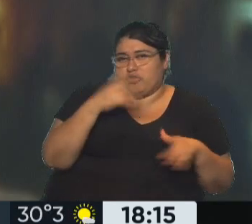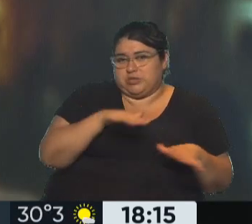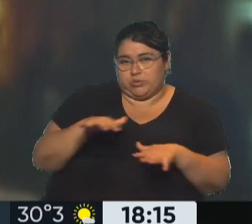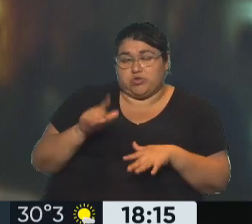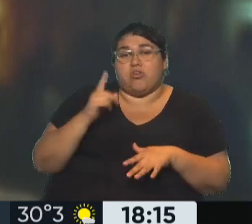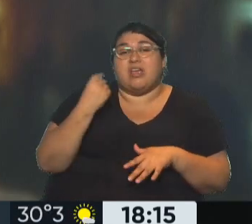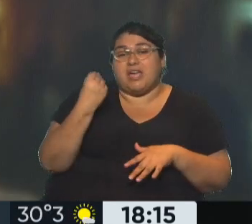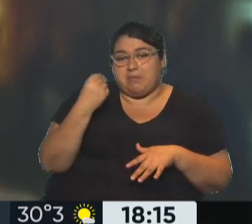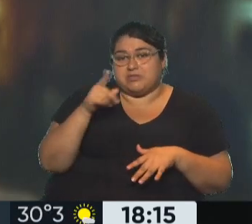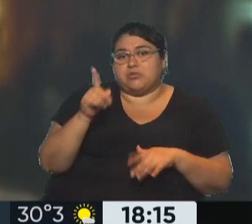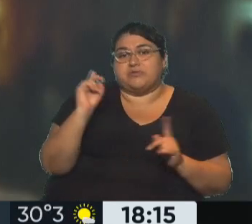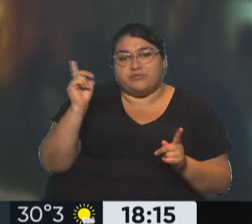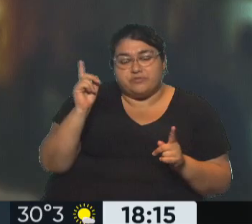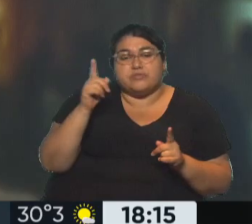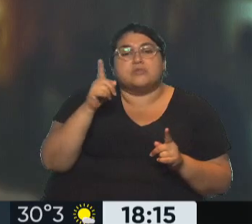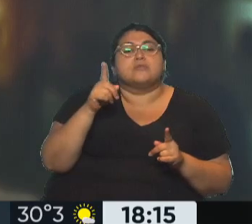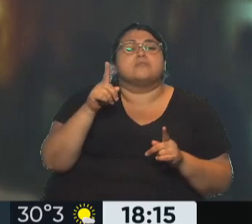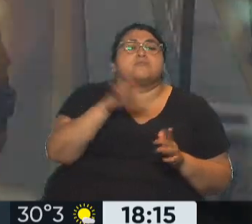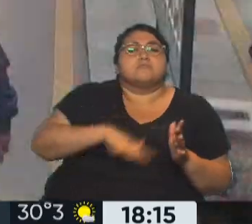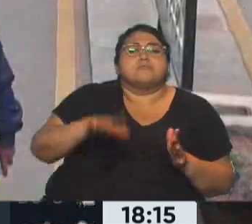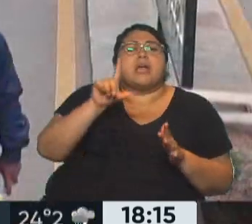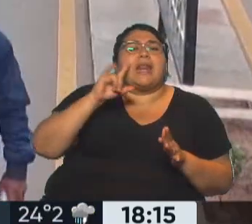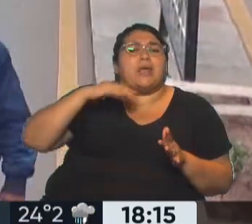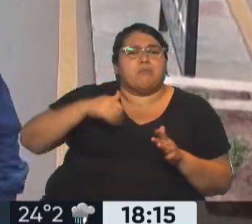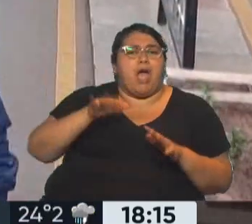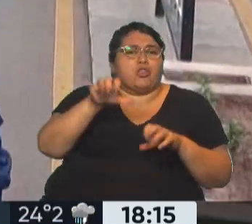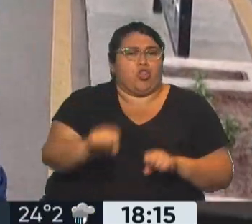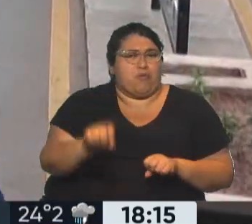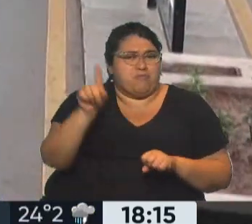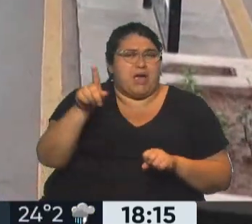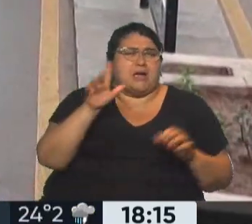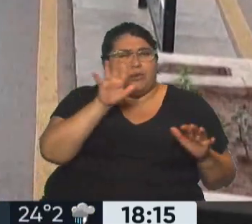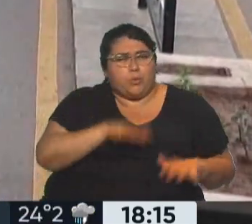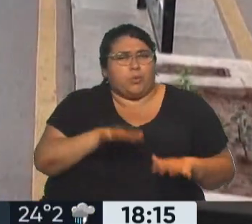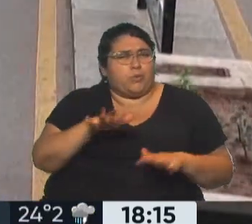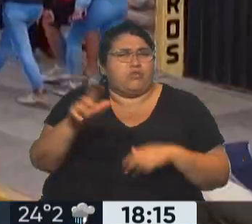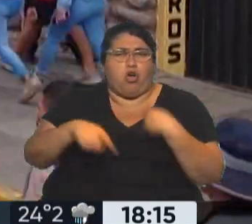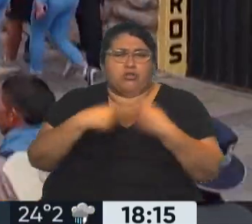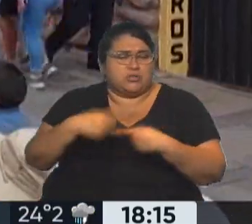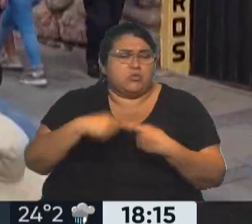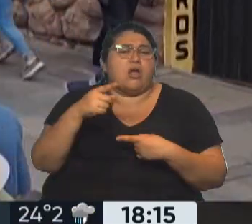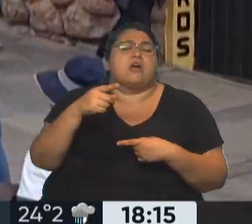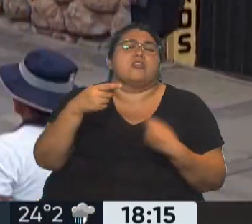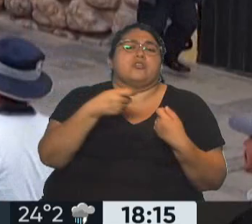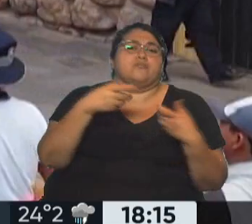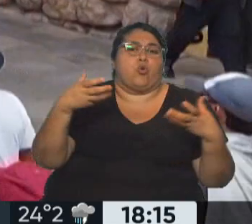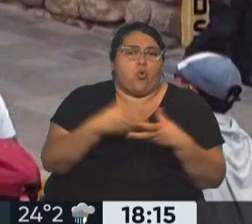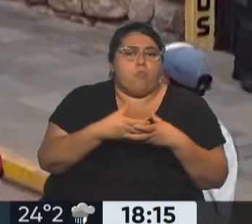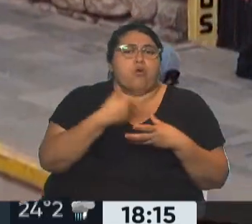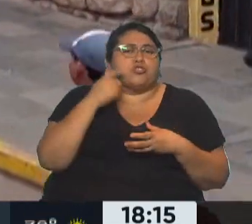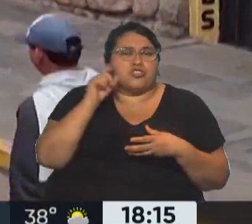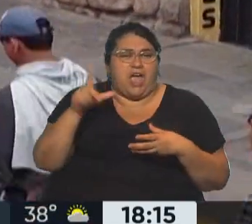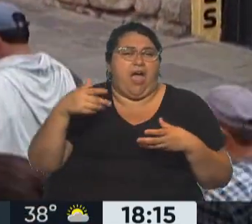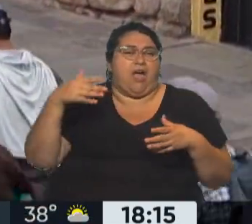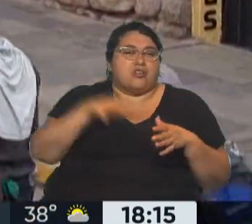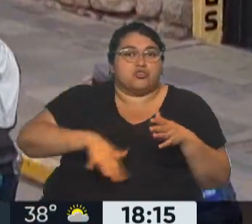lado, sigue lo que se conoce como la toma de Lima, es decir, estas movilizaciones que contamos, organizaciones sociales que llegan sobre todo del